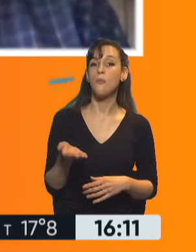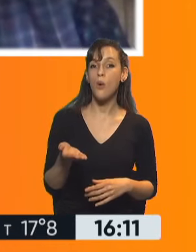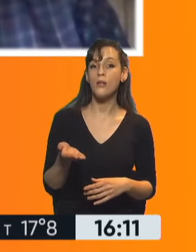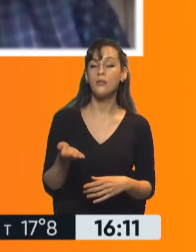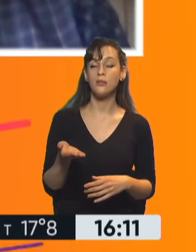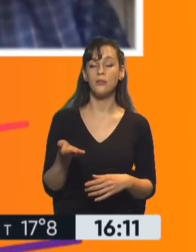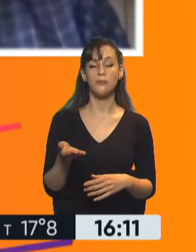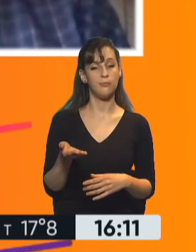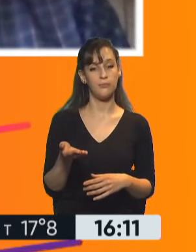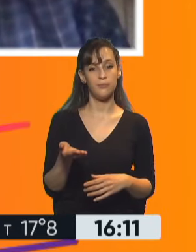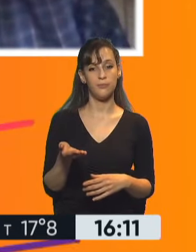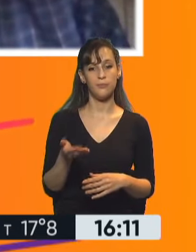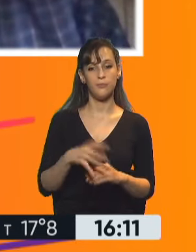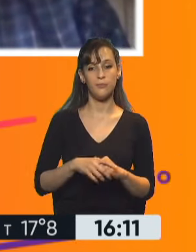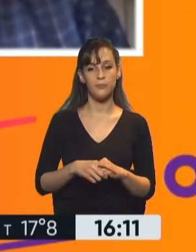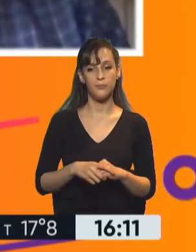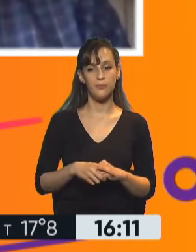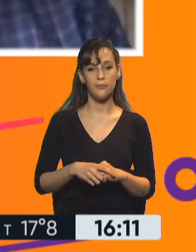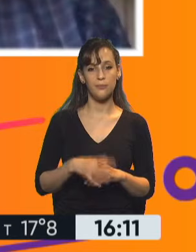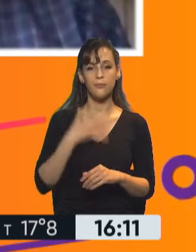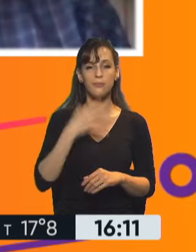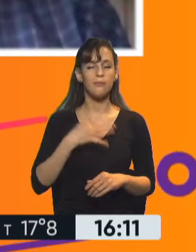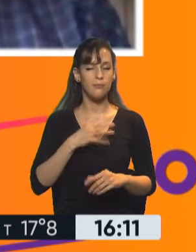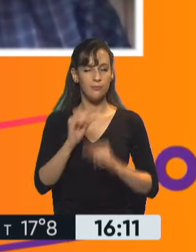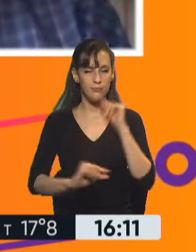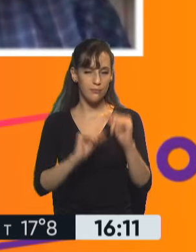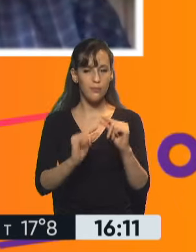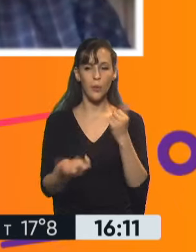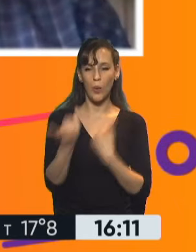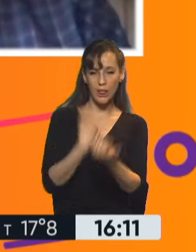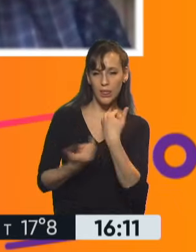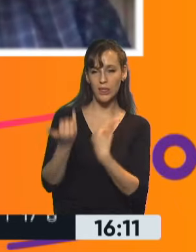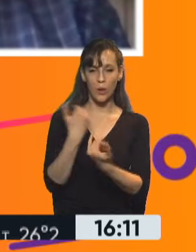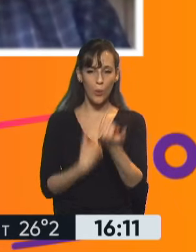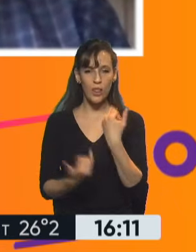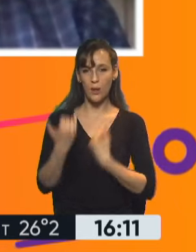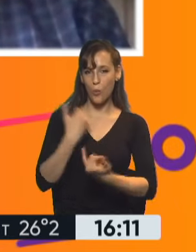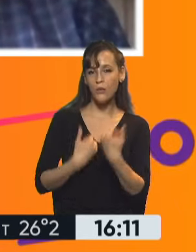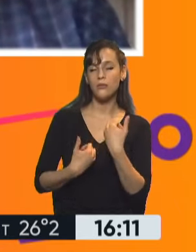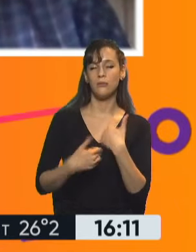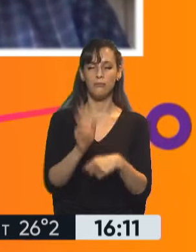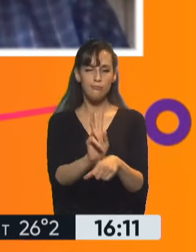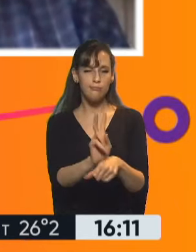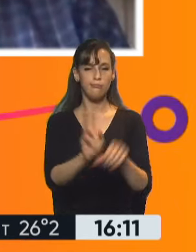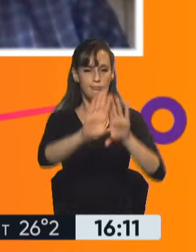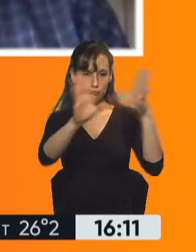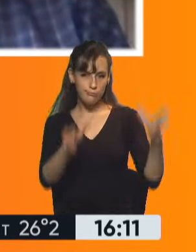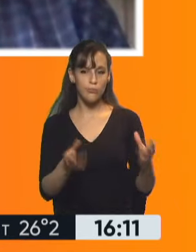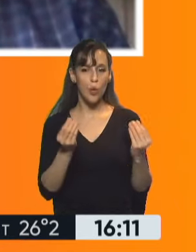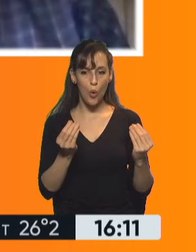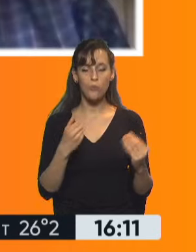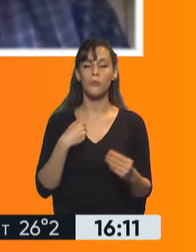las novedades nos irán contando cómo sigue todo, cómo se preservará y demás, pero desde ya te